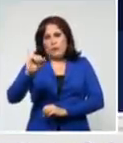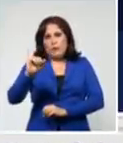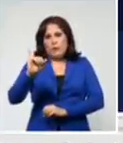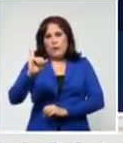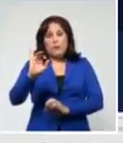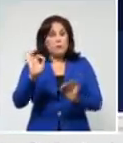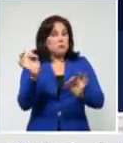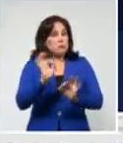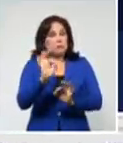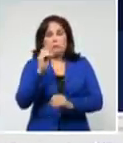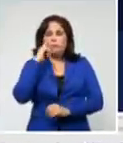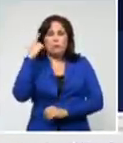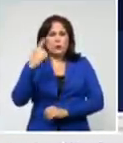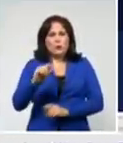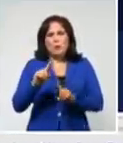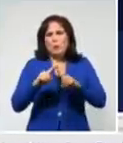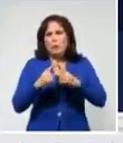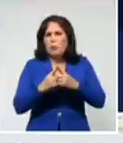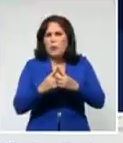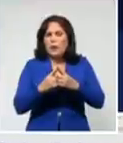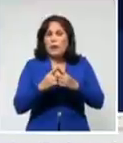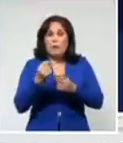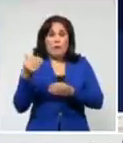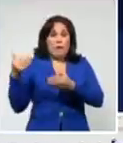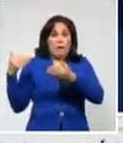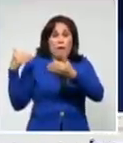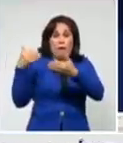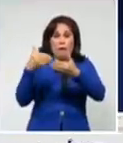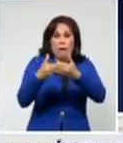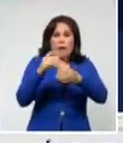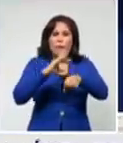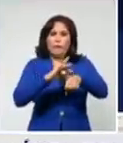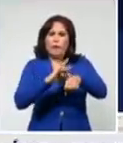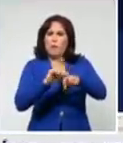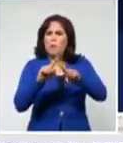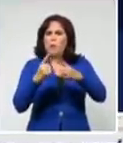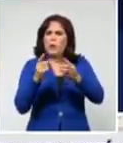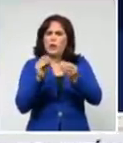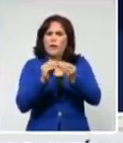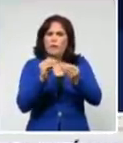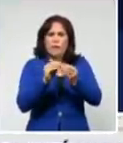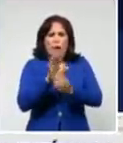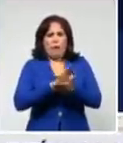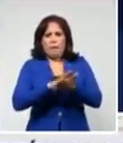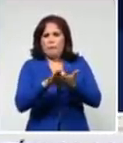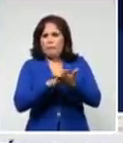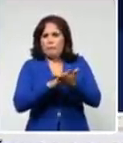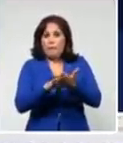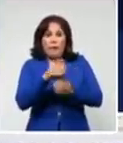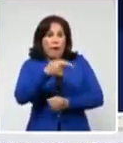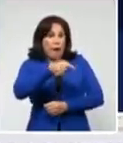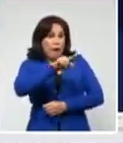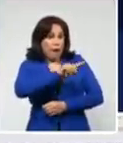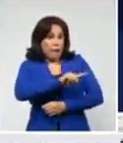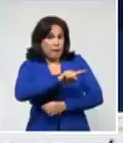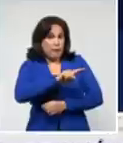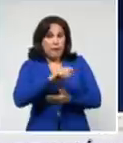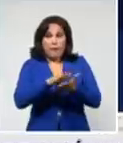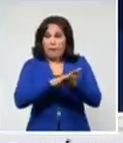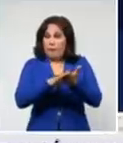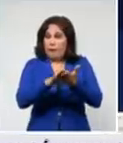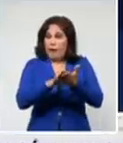podido precisar la fuente de infección en los últimos 15 días. Ayer ninguno de los pacientes tiene como fuente de infección al